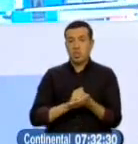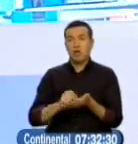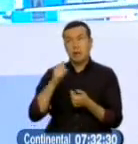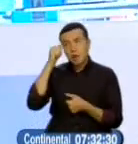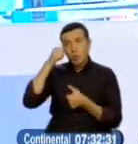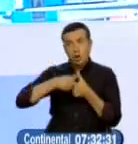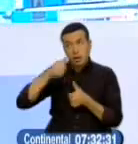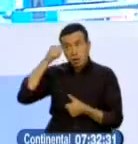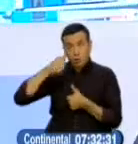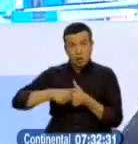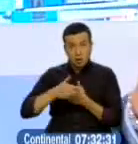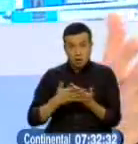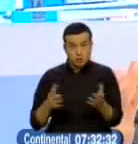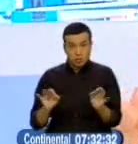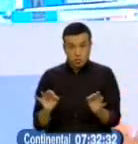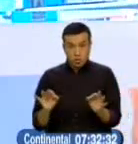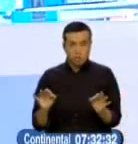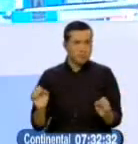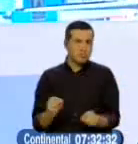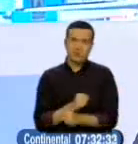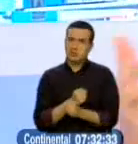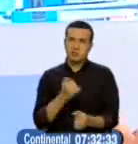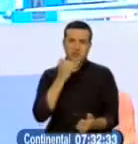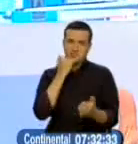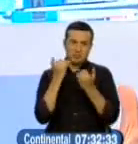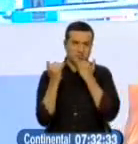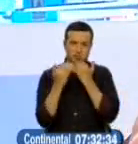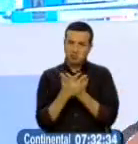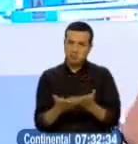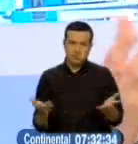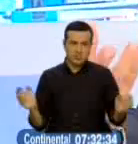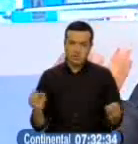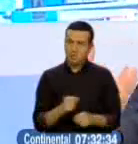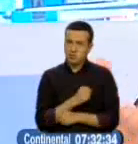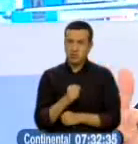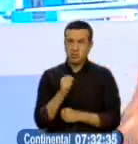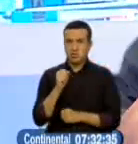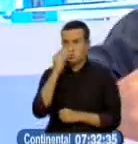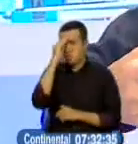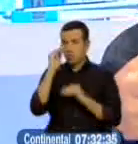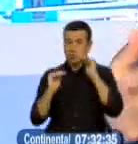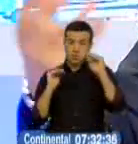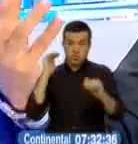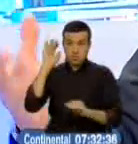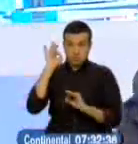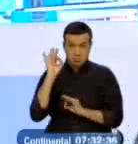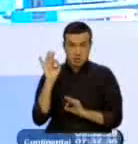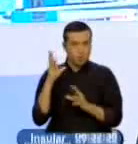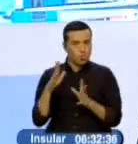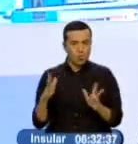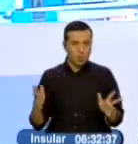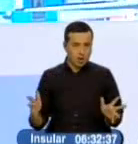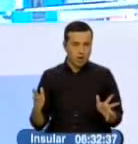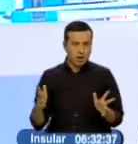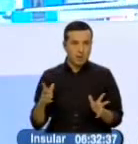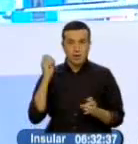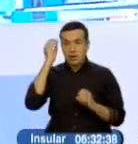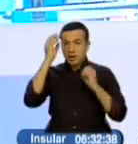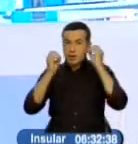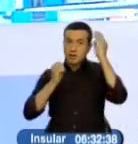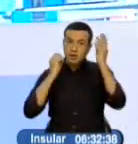memorística, evidentemente no vamos a lograr ese sujeto cuestionador, esa persona que genera